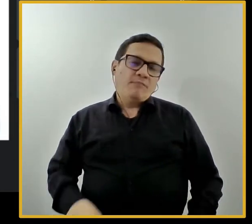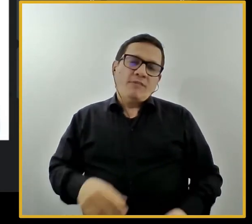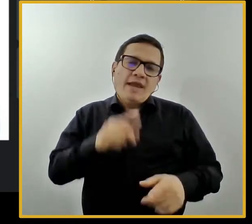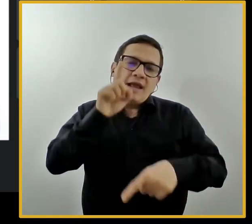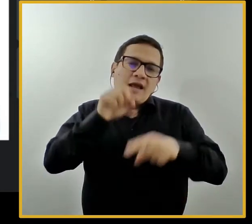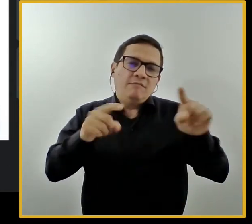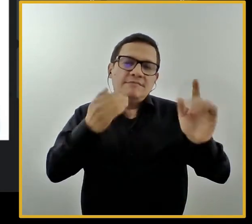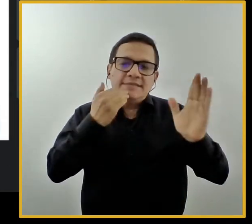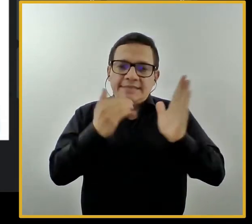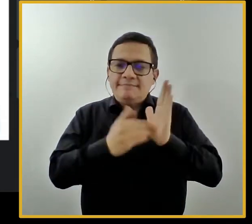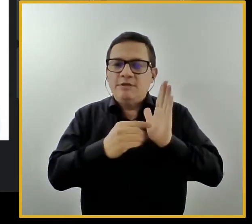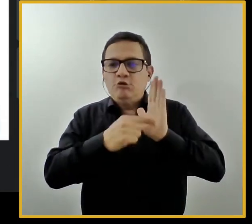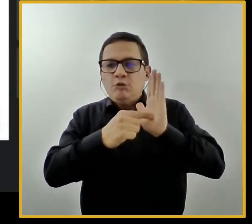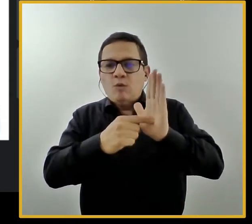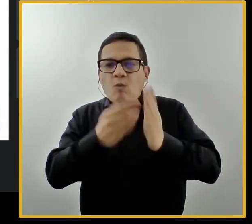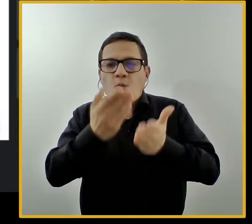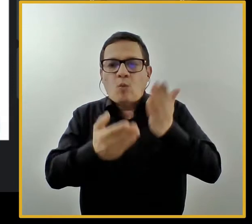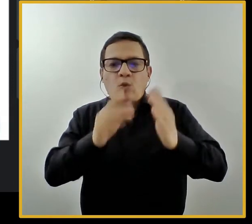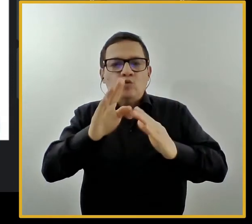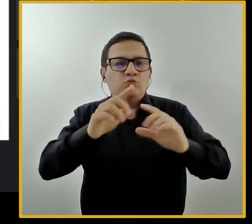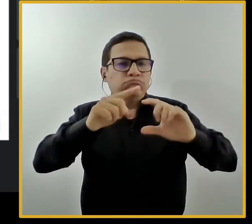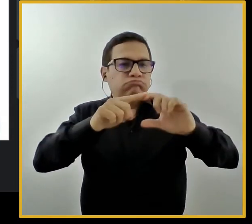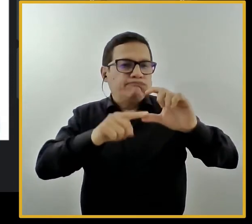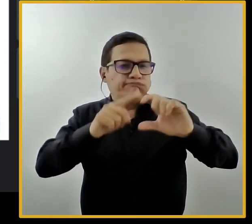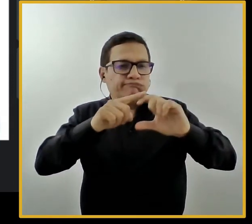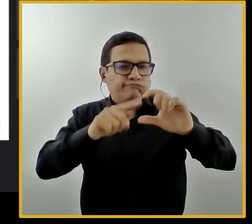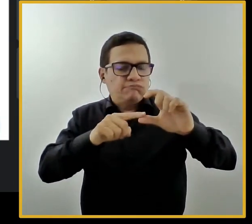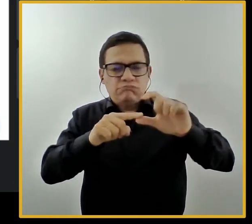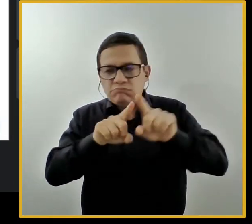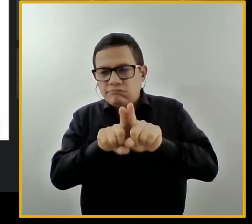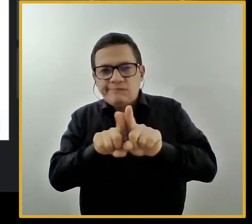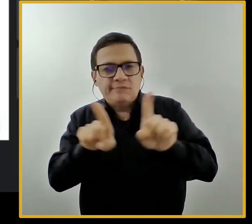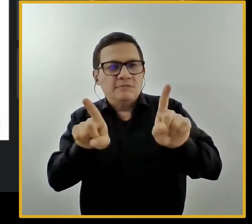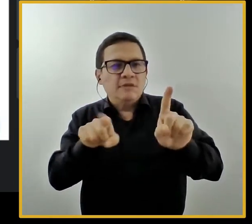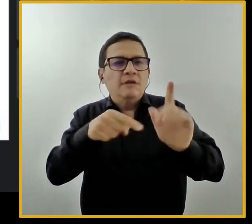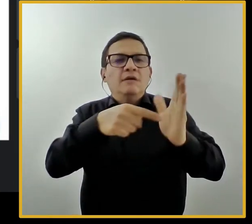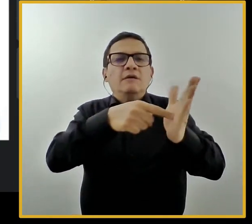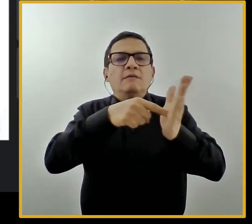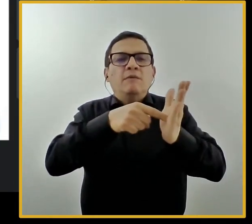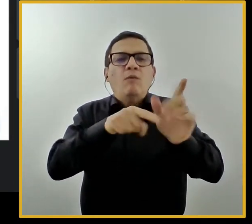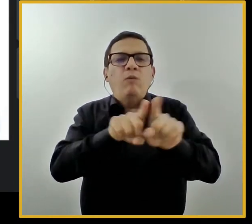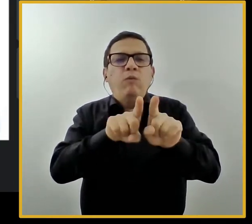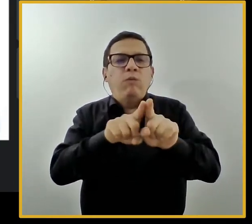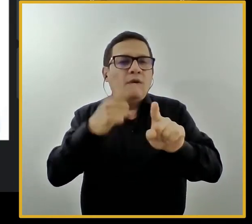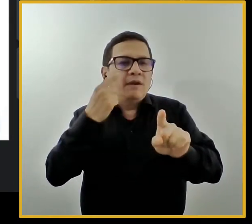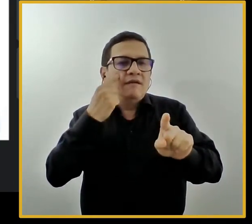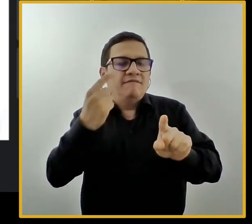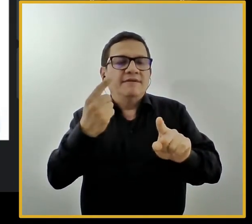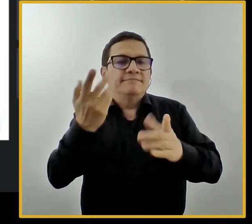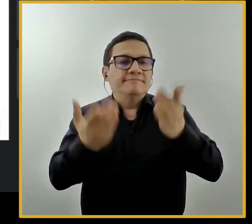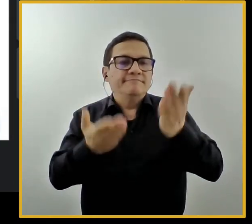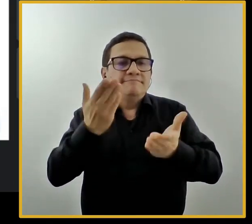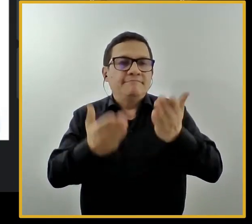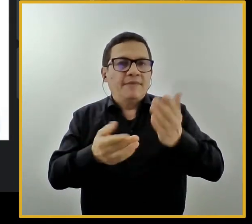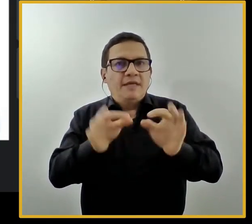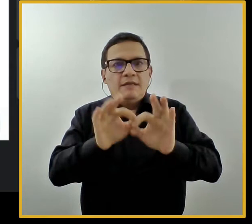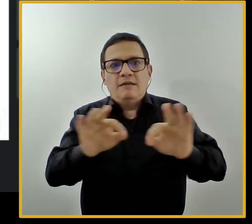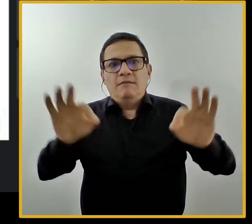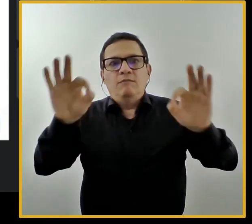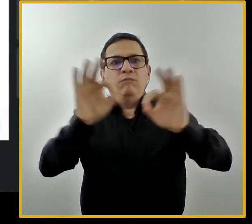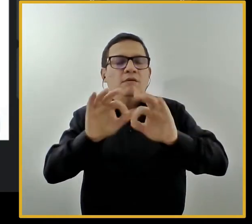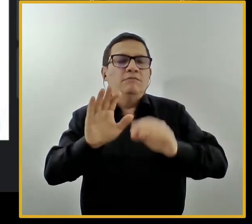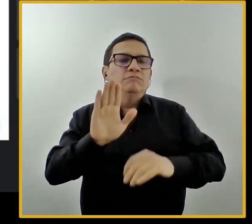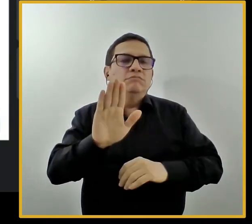algunos ejemplos que nosotros tenemos de ecuaciones diferenciales, pues son los que nosotros estamos observando allí. Entonces, para ellos es muy